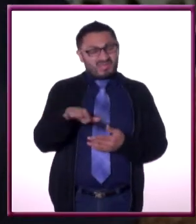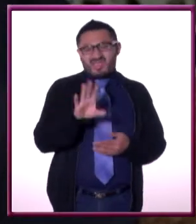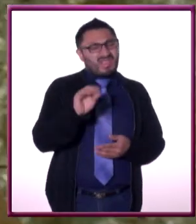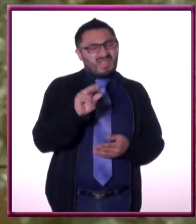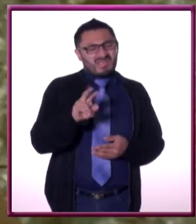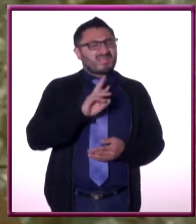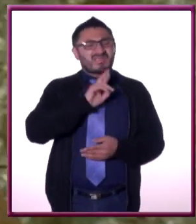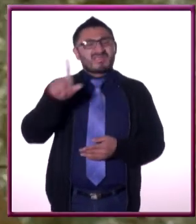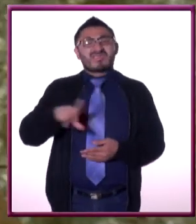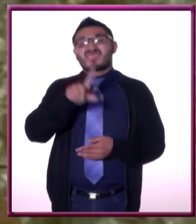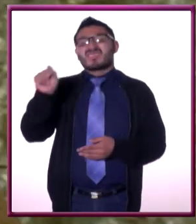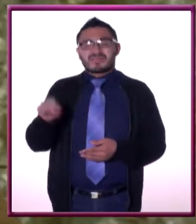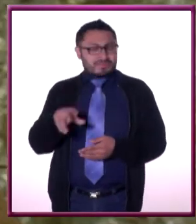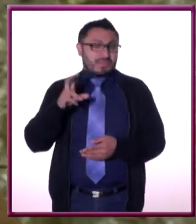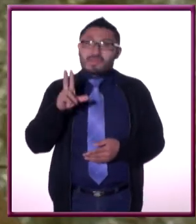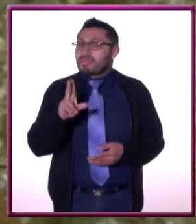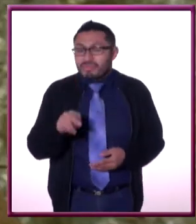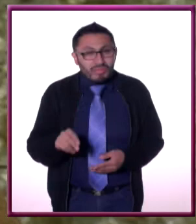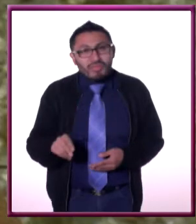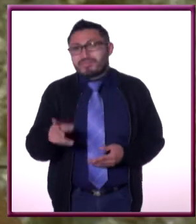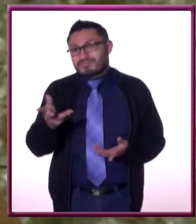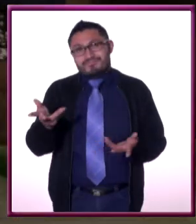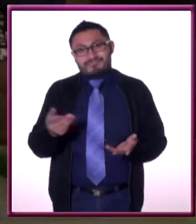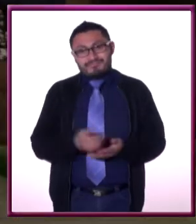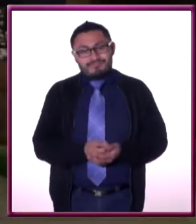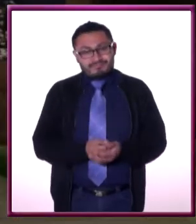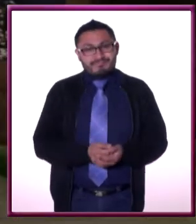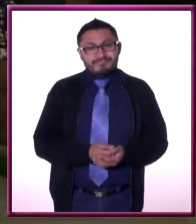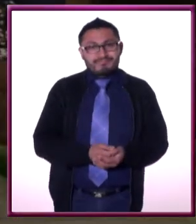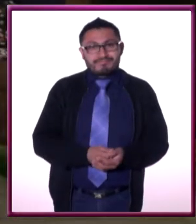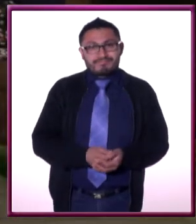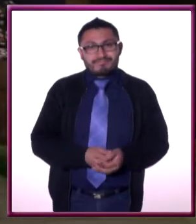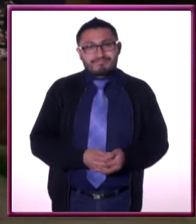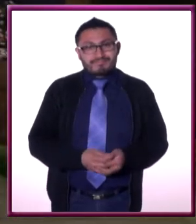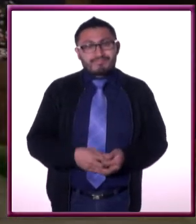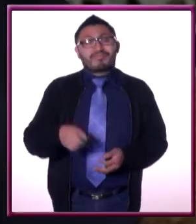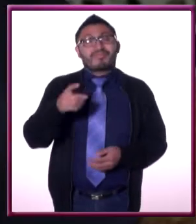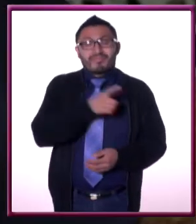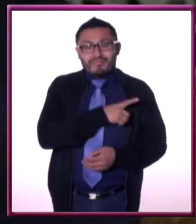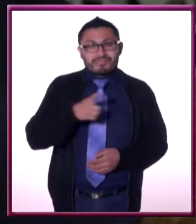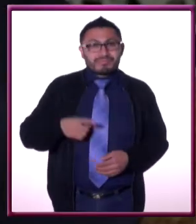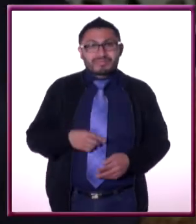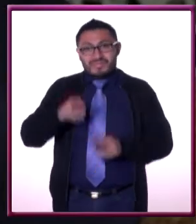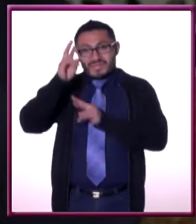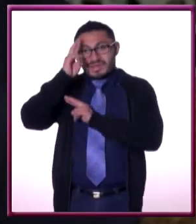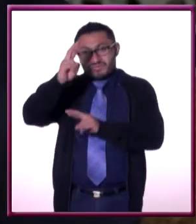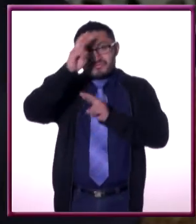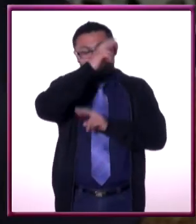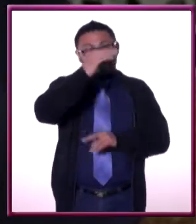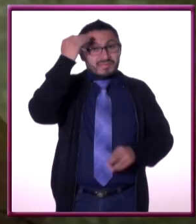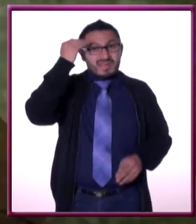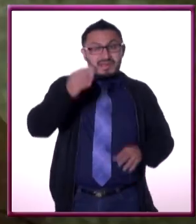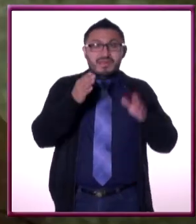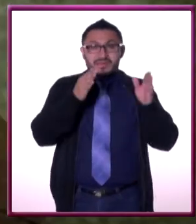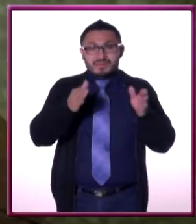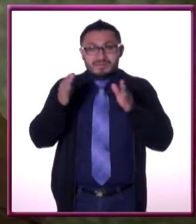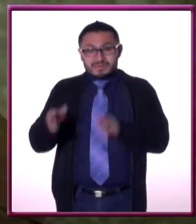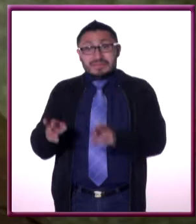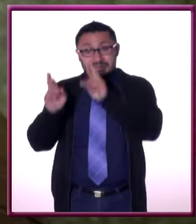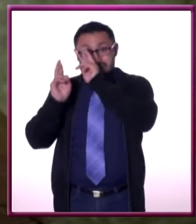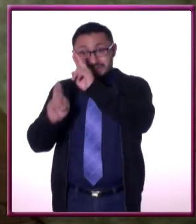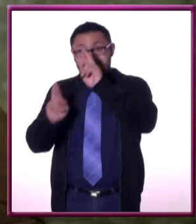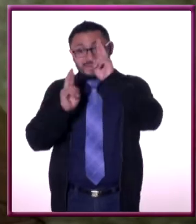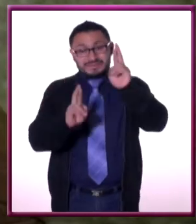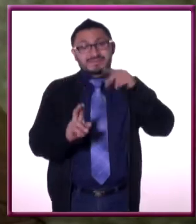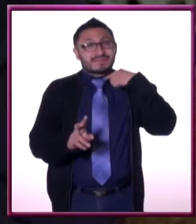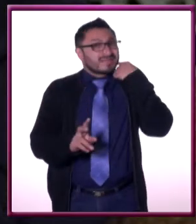alguna fruta tropical, un mango en nuestro territorio. Sí, sí hay que respetar las temporadas. Ujú. Ese respetar